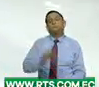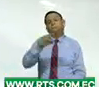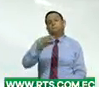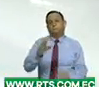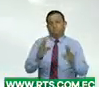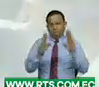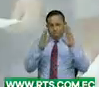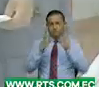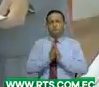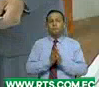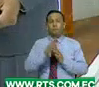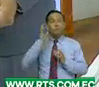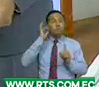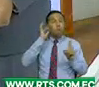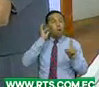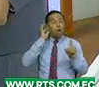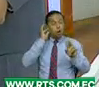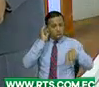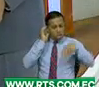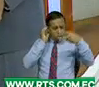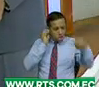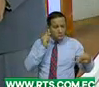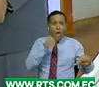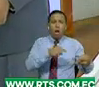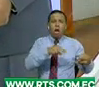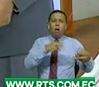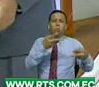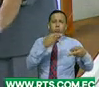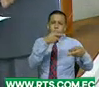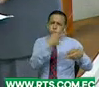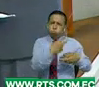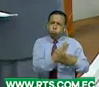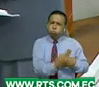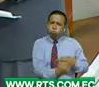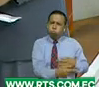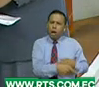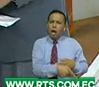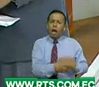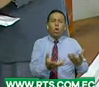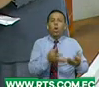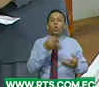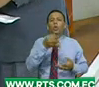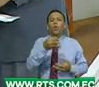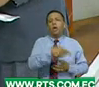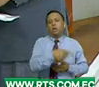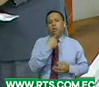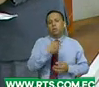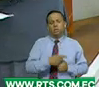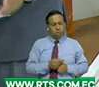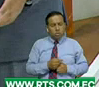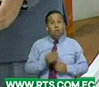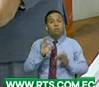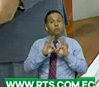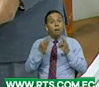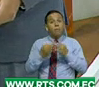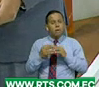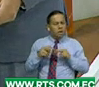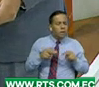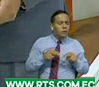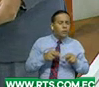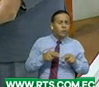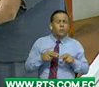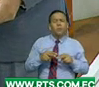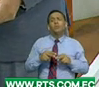mujer que fue encontrada ahogada en un canal del cantón durán en la provincia de guayas aseguran que ella sufría de esquizofrenia y eso la llevó a lanzarse al